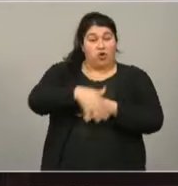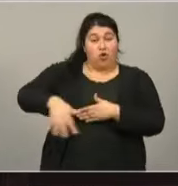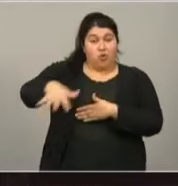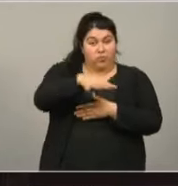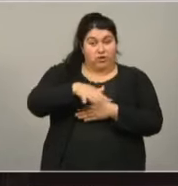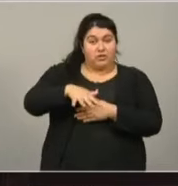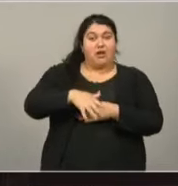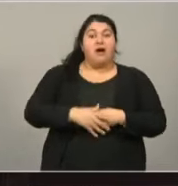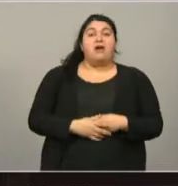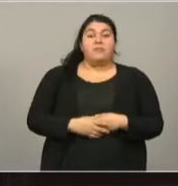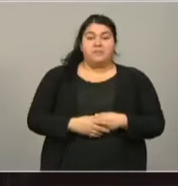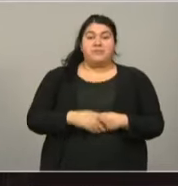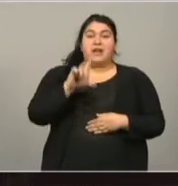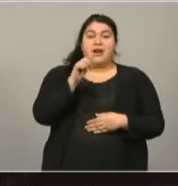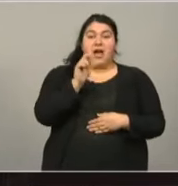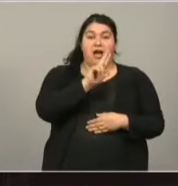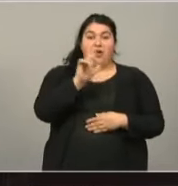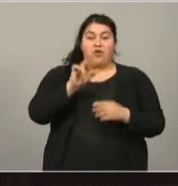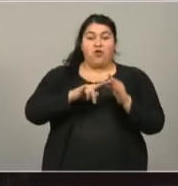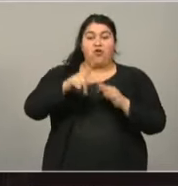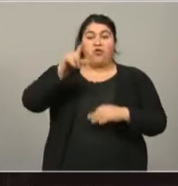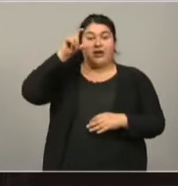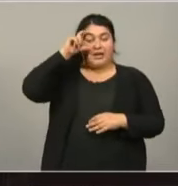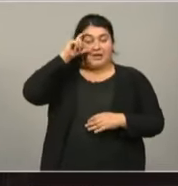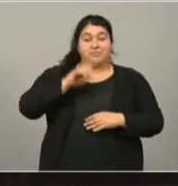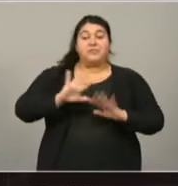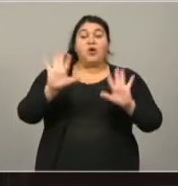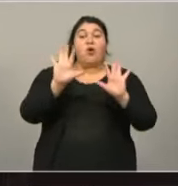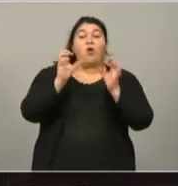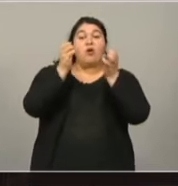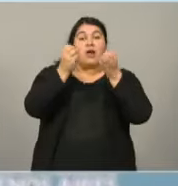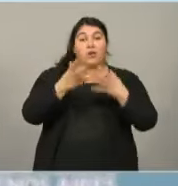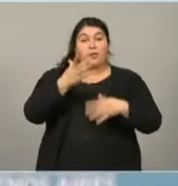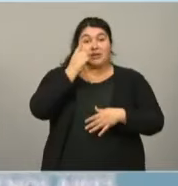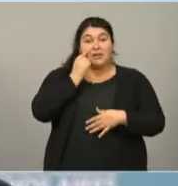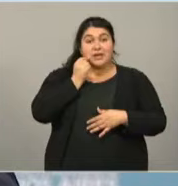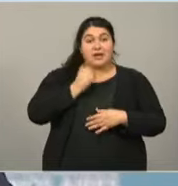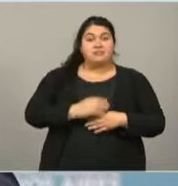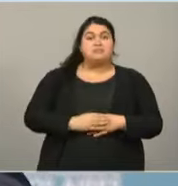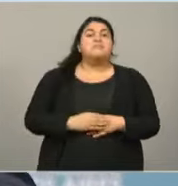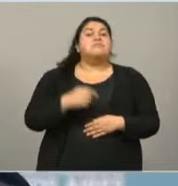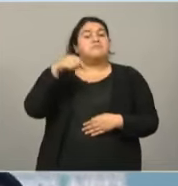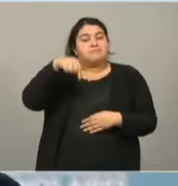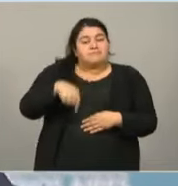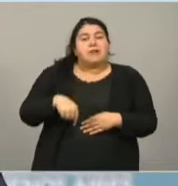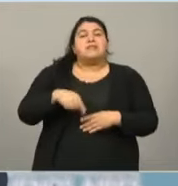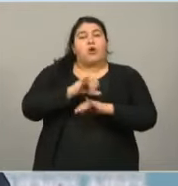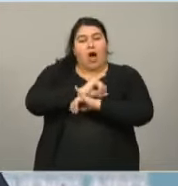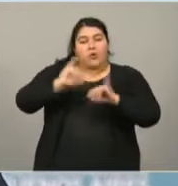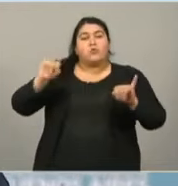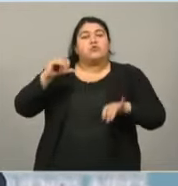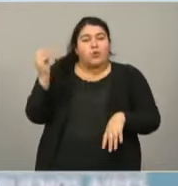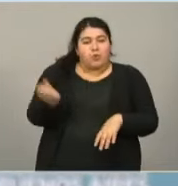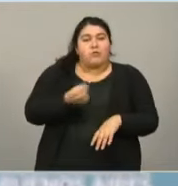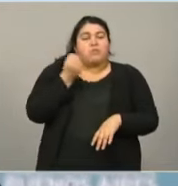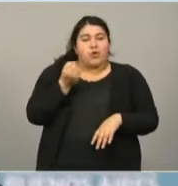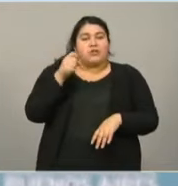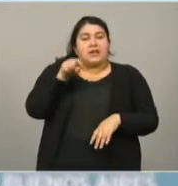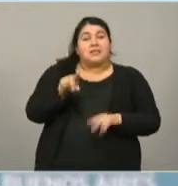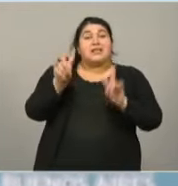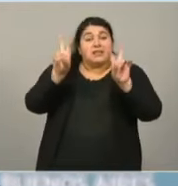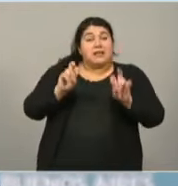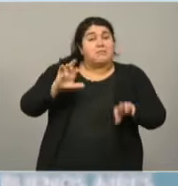comunidad Andrés larroque bueno Qué tal Buen día tenemos un anuncio muy importante para hacer en